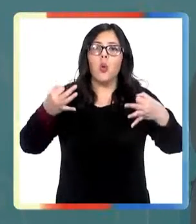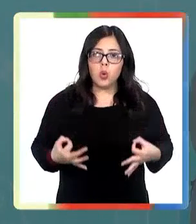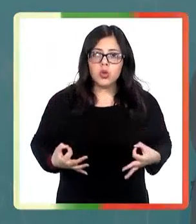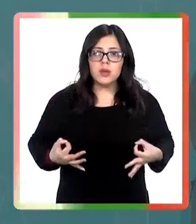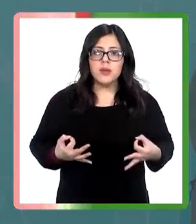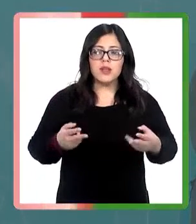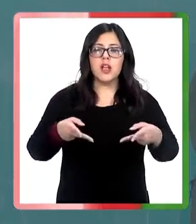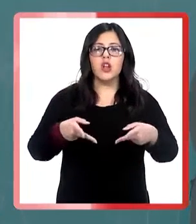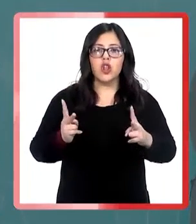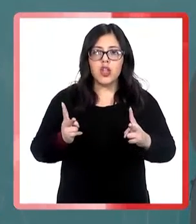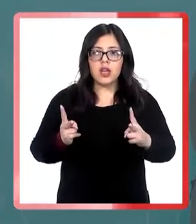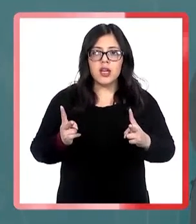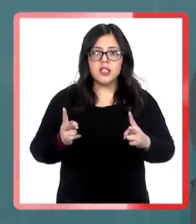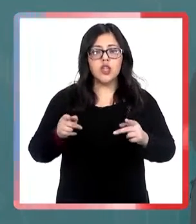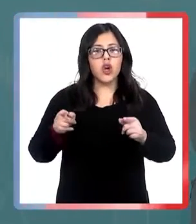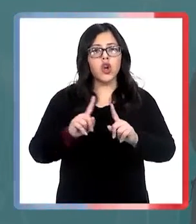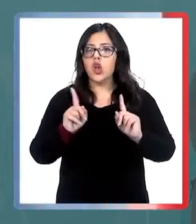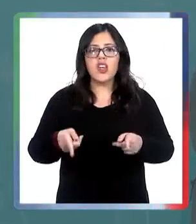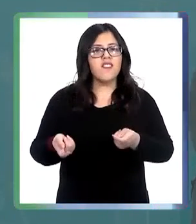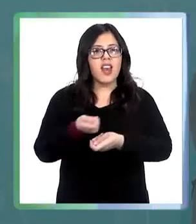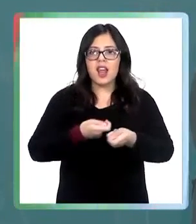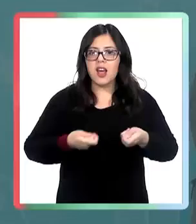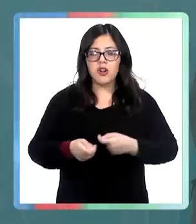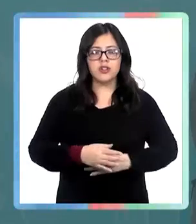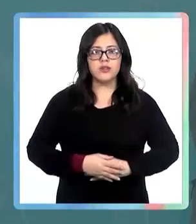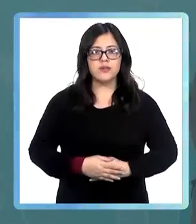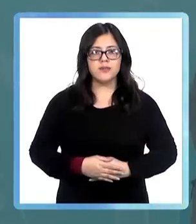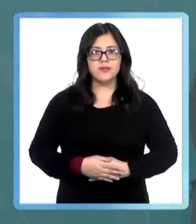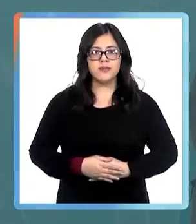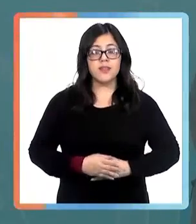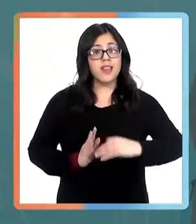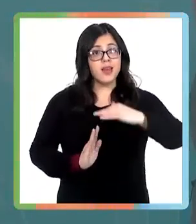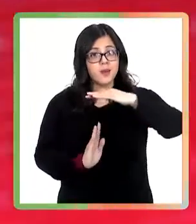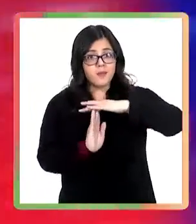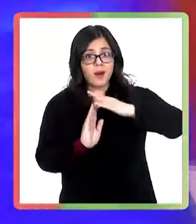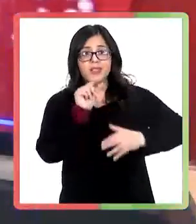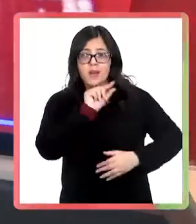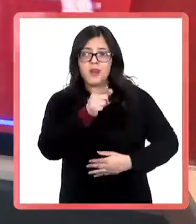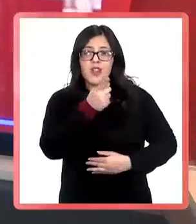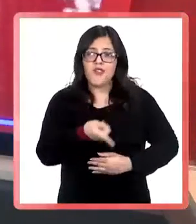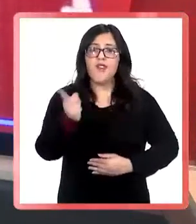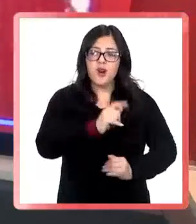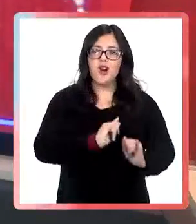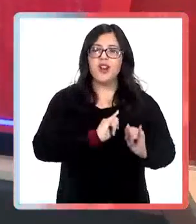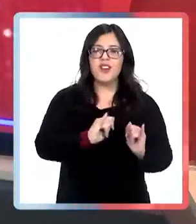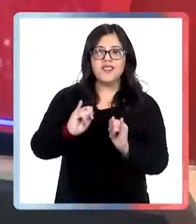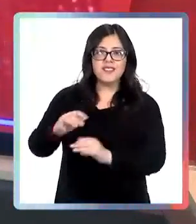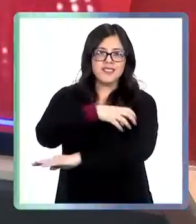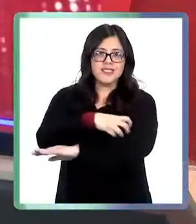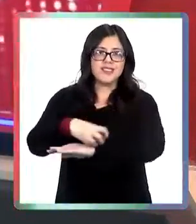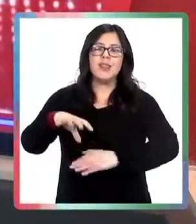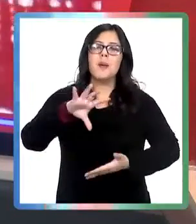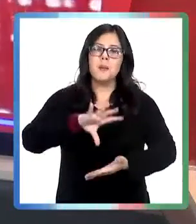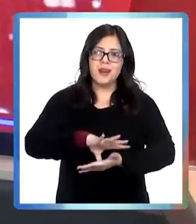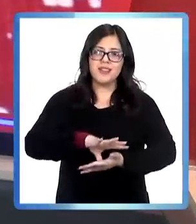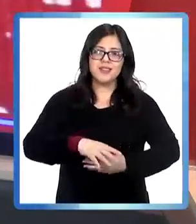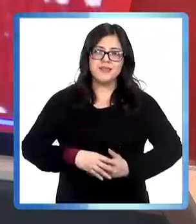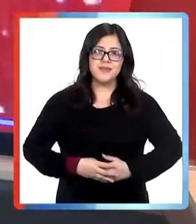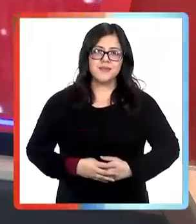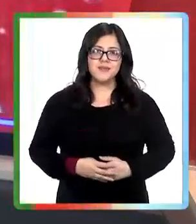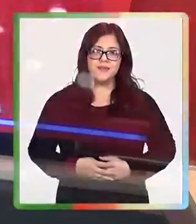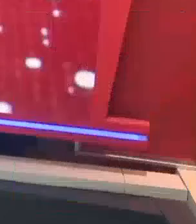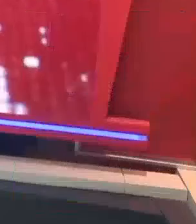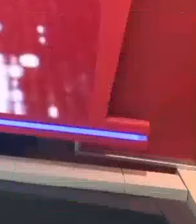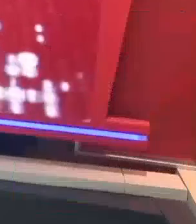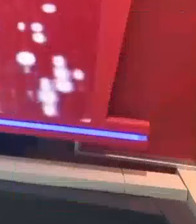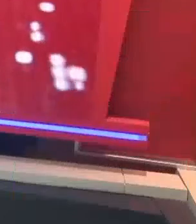porque justamente los derechos no tienen que ser negocio. Hacemos la pausa y ya estamos de vuelta con las informaciones de las